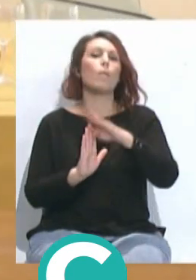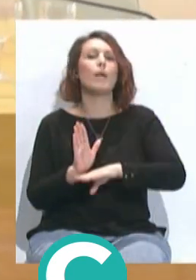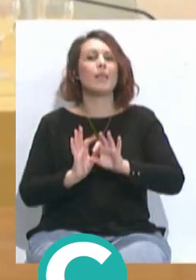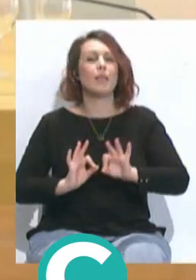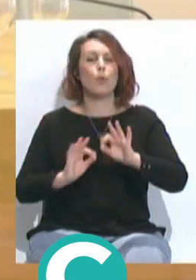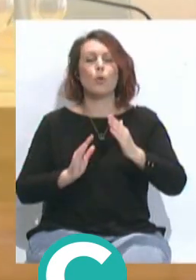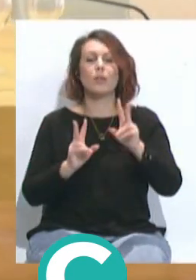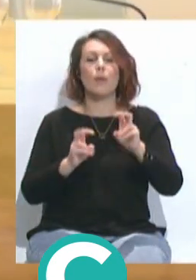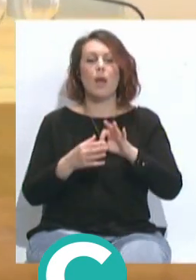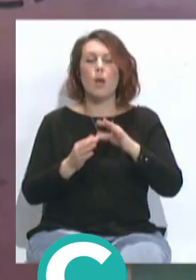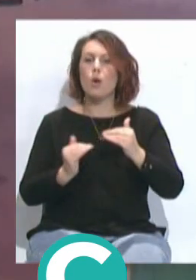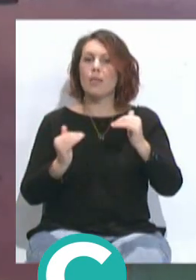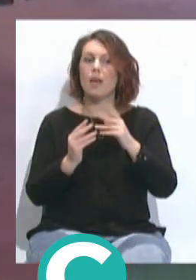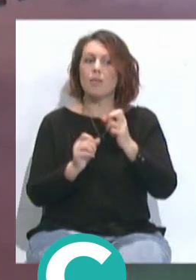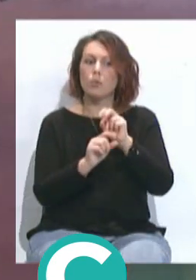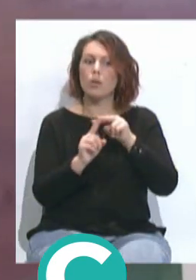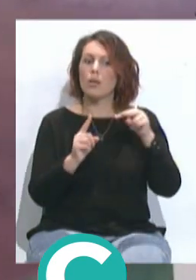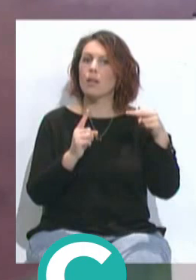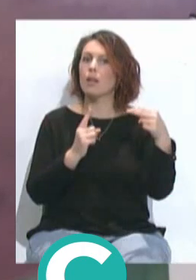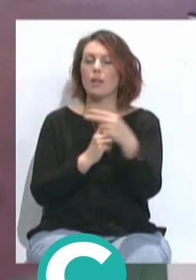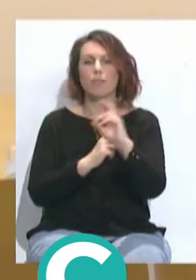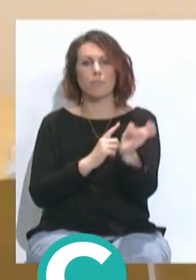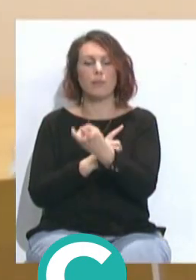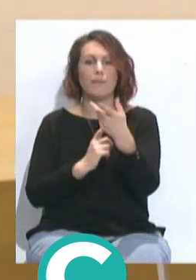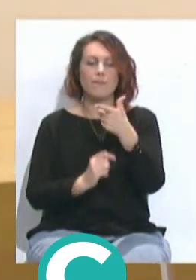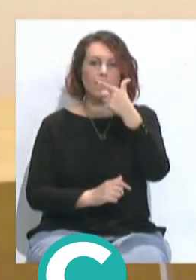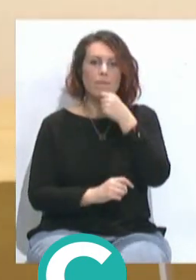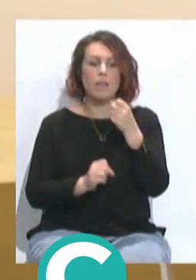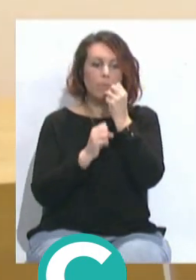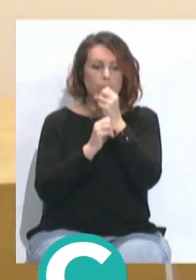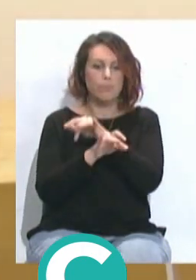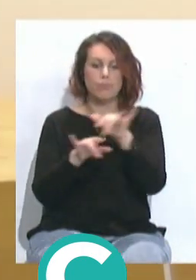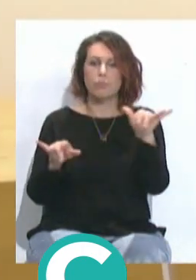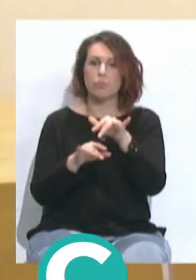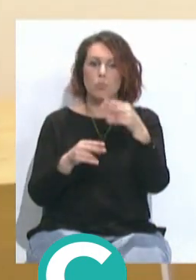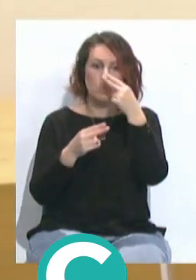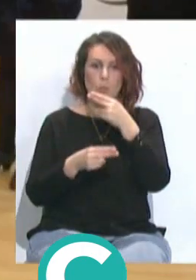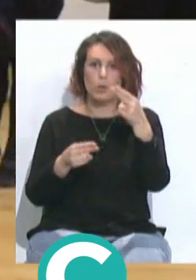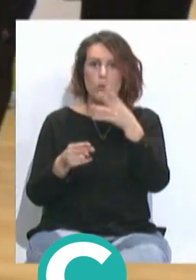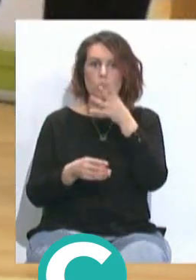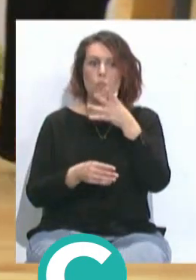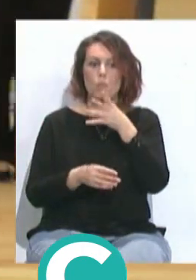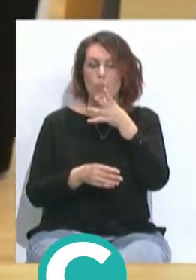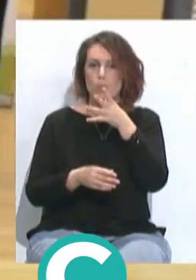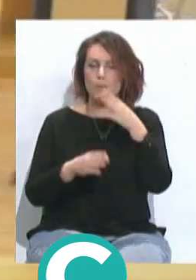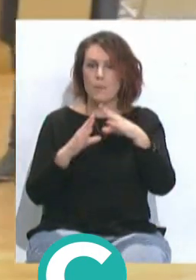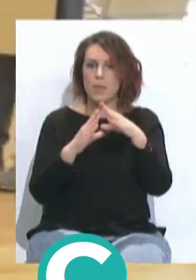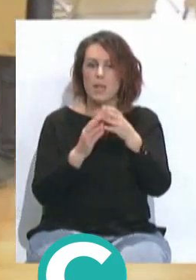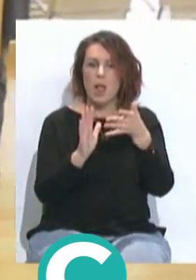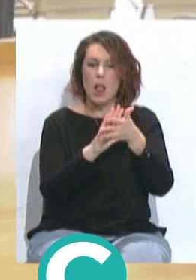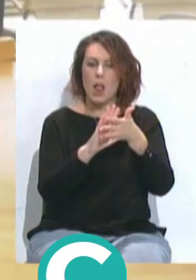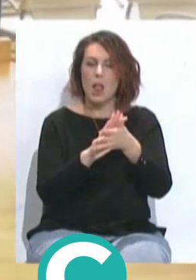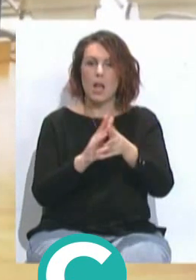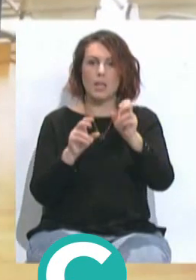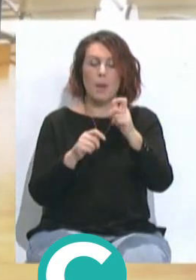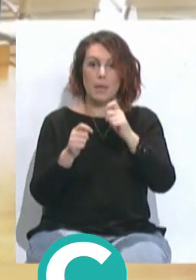sobre igualdad que aborda la cuestión desde diferentes enfoques y facilita la divulgación entre el público de los argumentarios feministas. En la